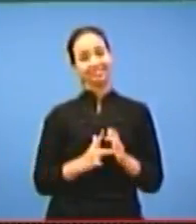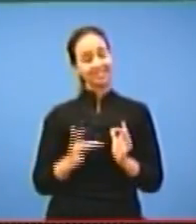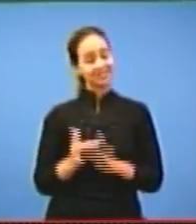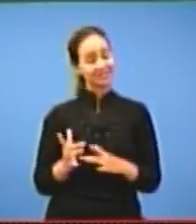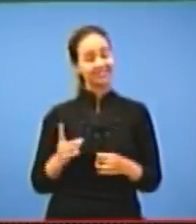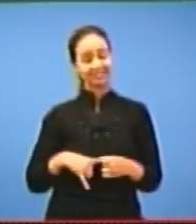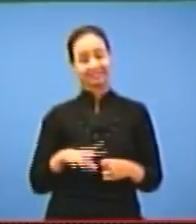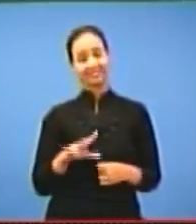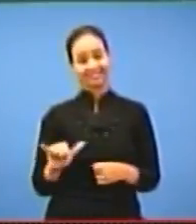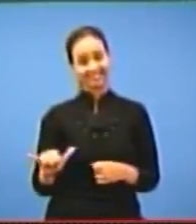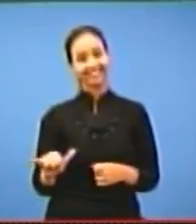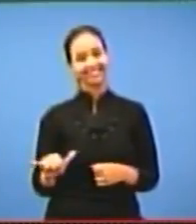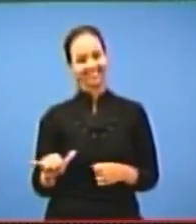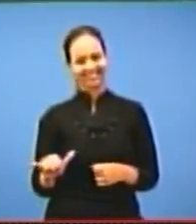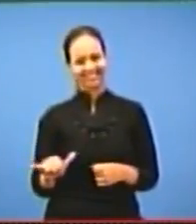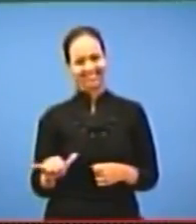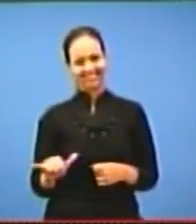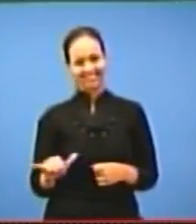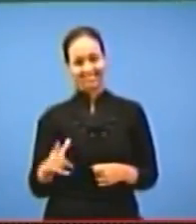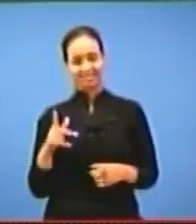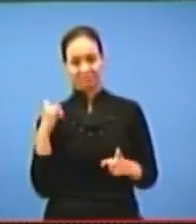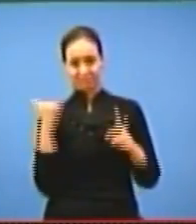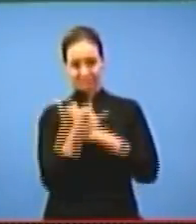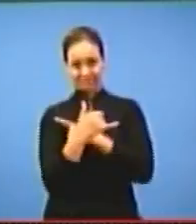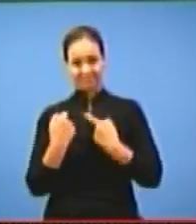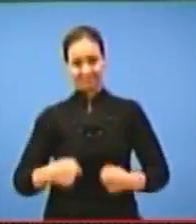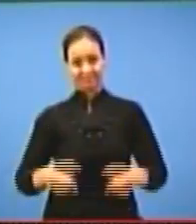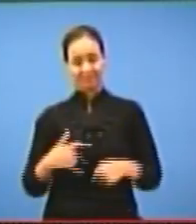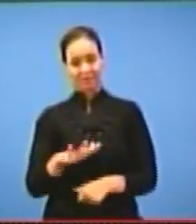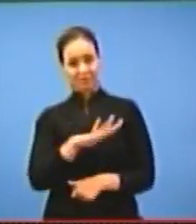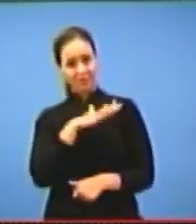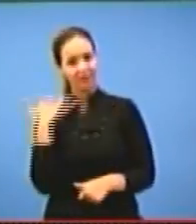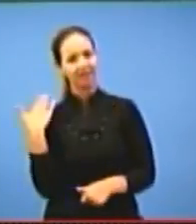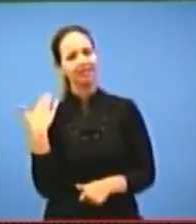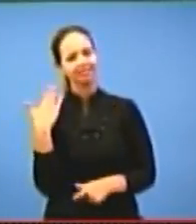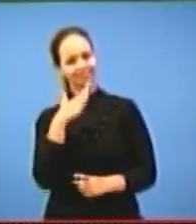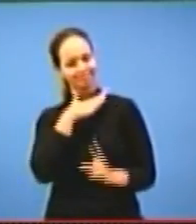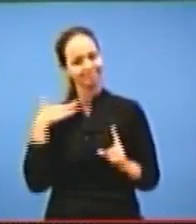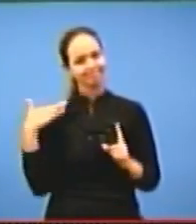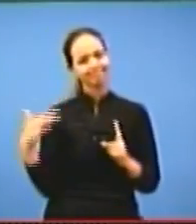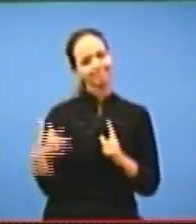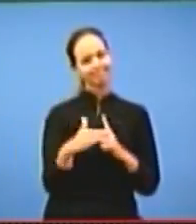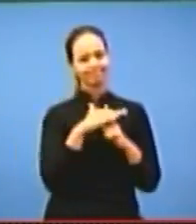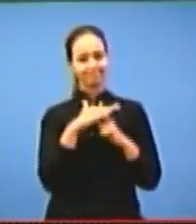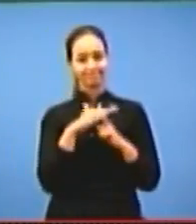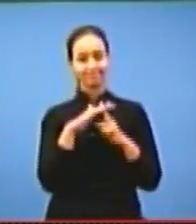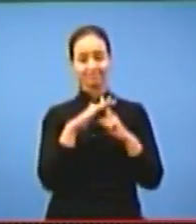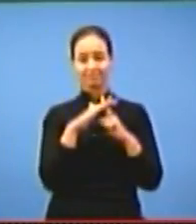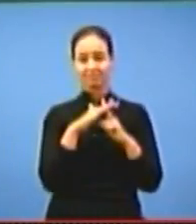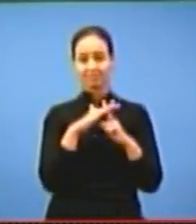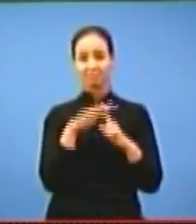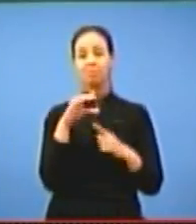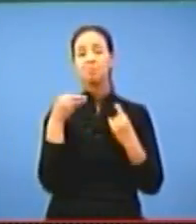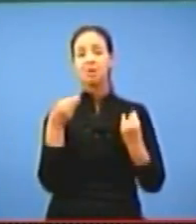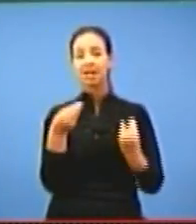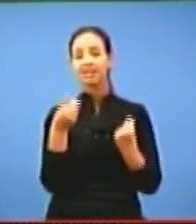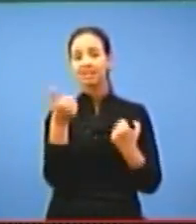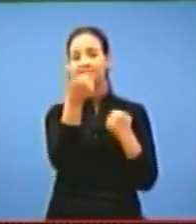viene a buscarnos. Y el profeta que tenía que morir, él murió. Él murió por mí, por ti.